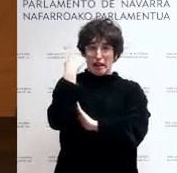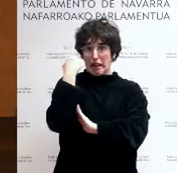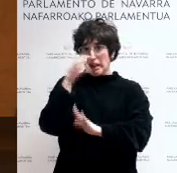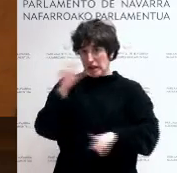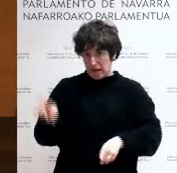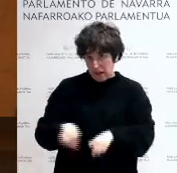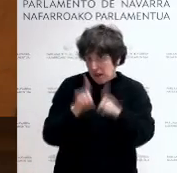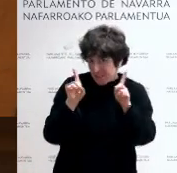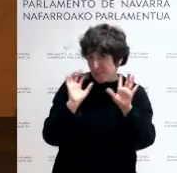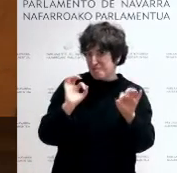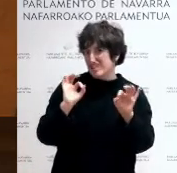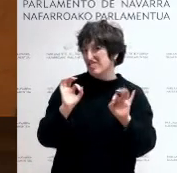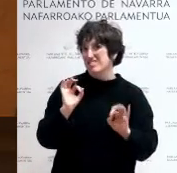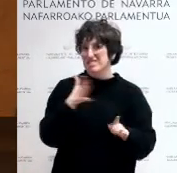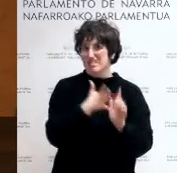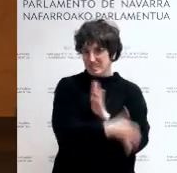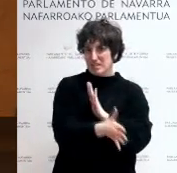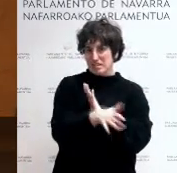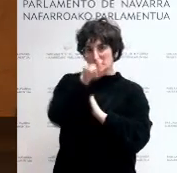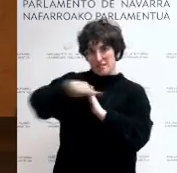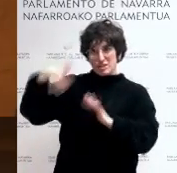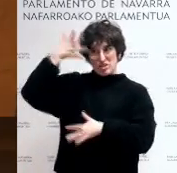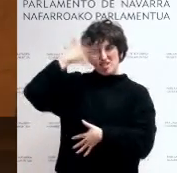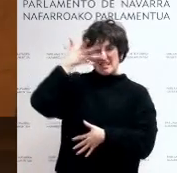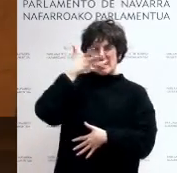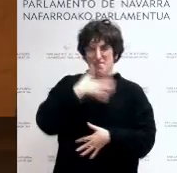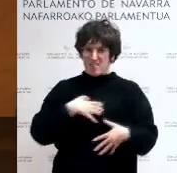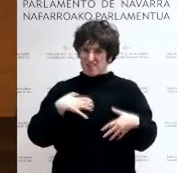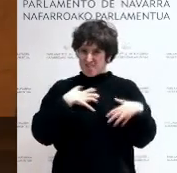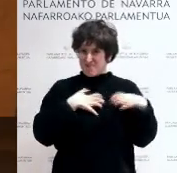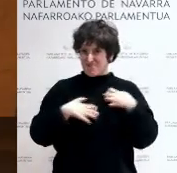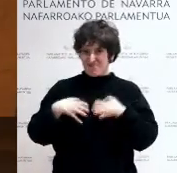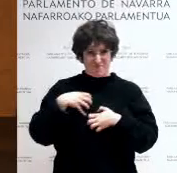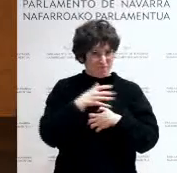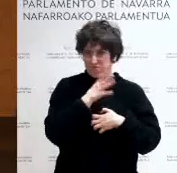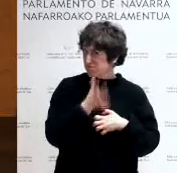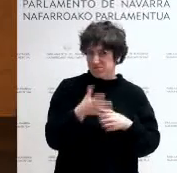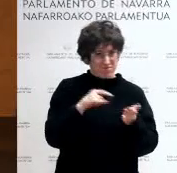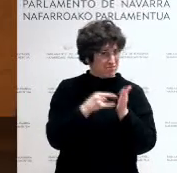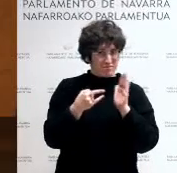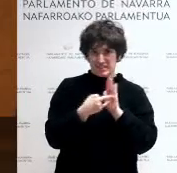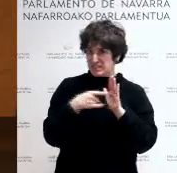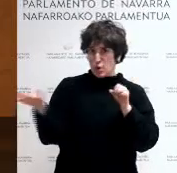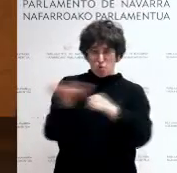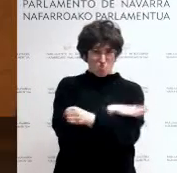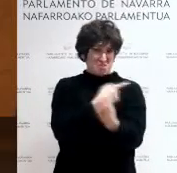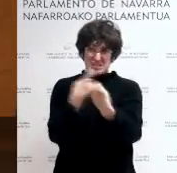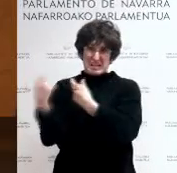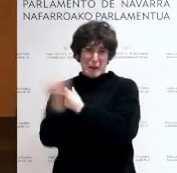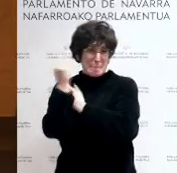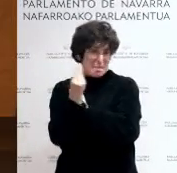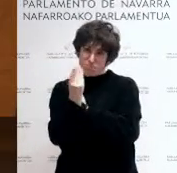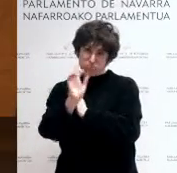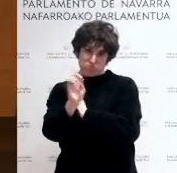a una sensación creciente que tienen los ciudadanos de Navarra y es que el sistema no responde como debiera a sus necesidades sanitarias. Y